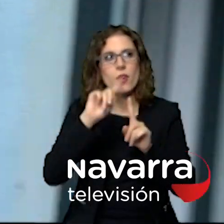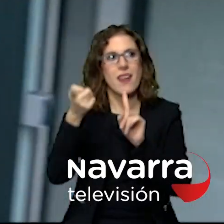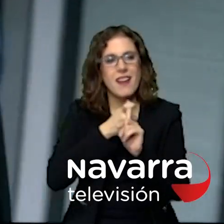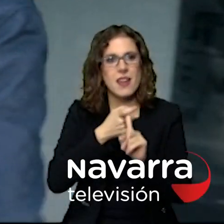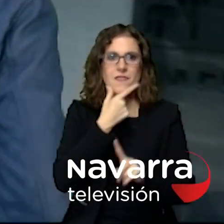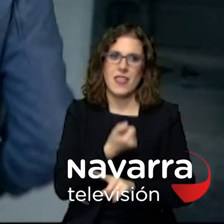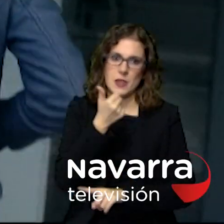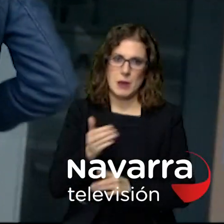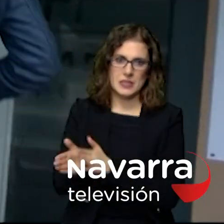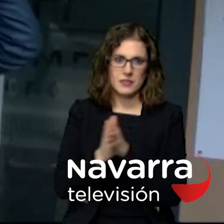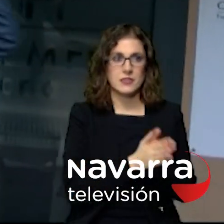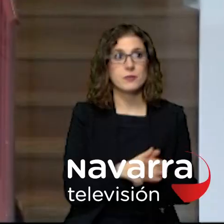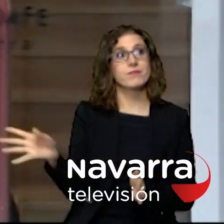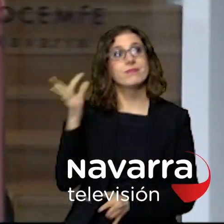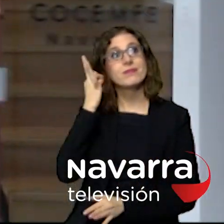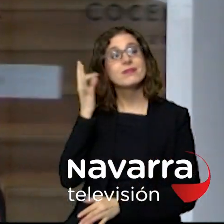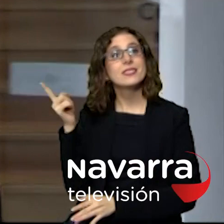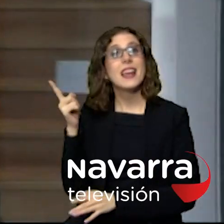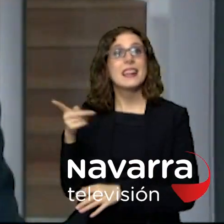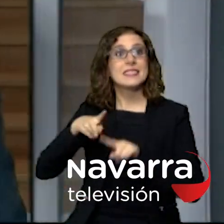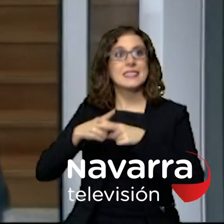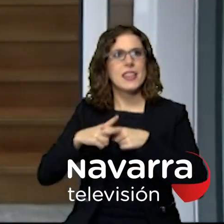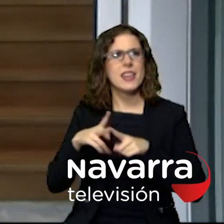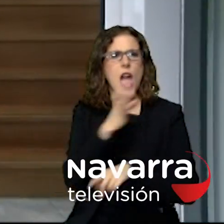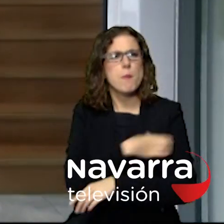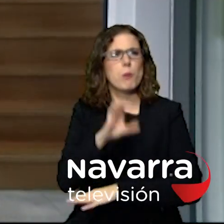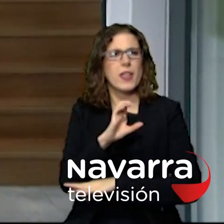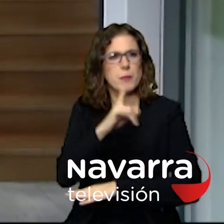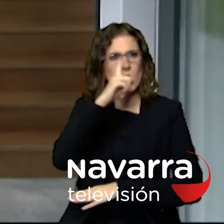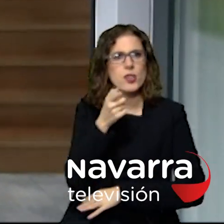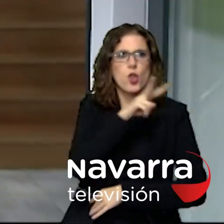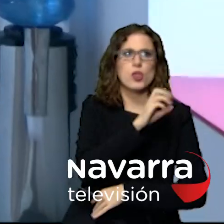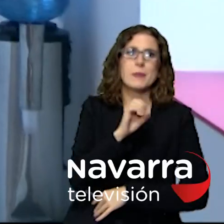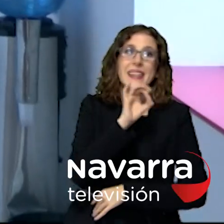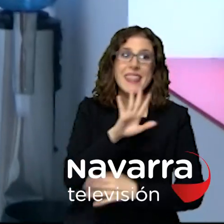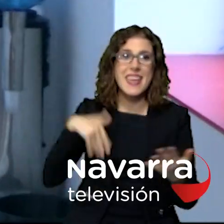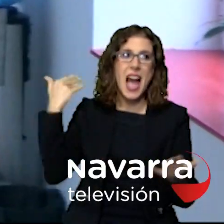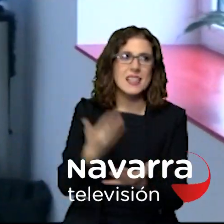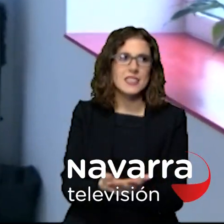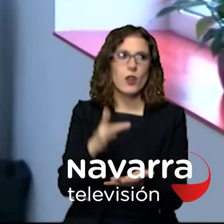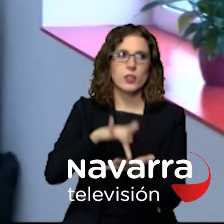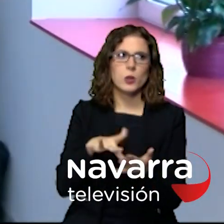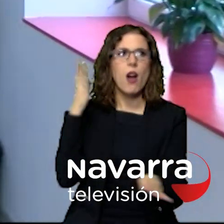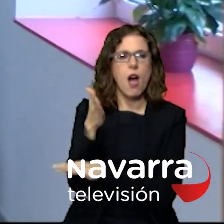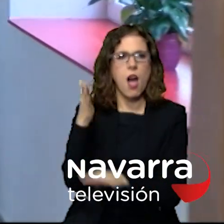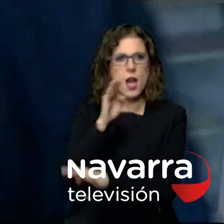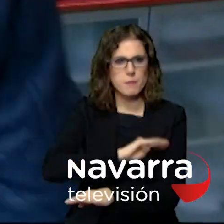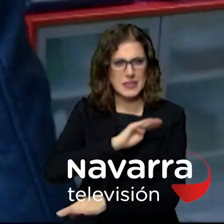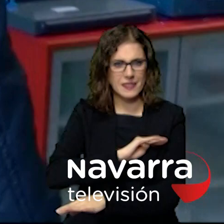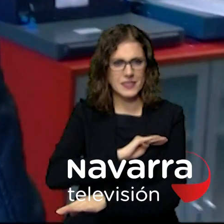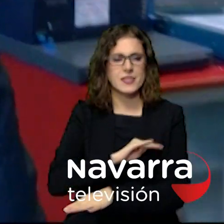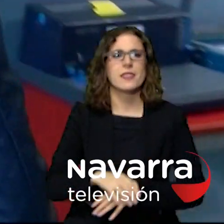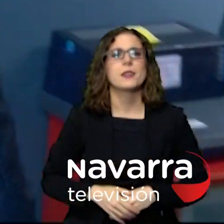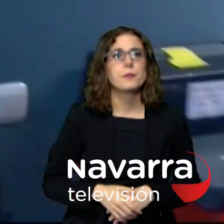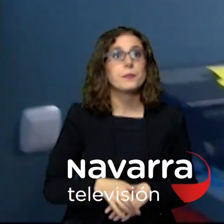Inma Zancas ha acudido a varios de los talleres de empoderamiento que desde 2015 lleva realizando COCENFE, la Confederación Española de Personas con Discapacidad